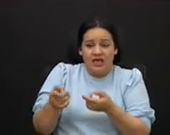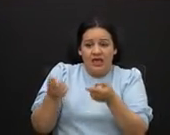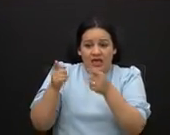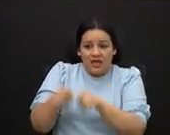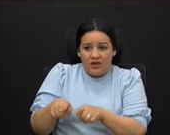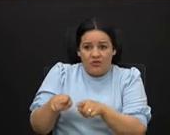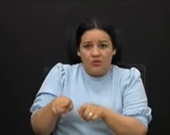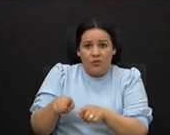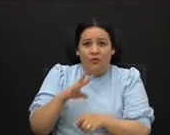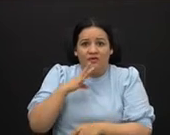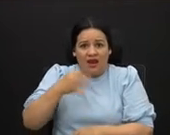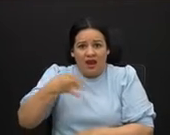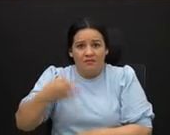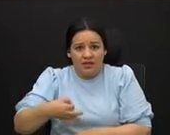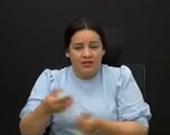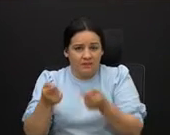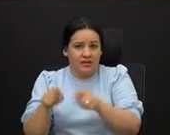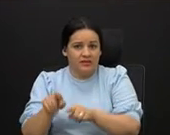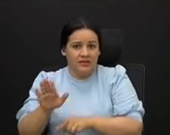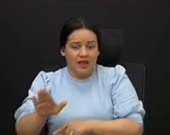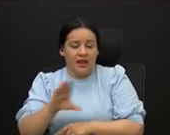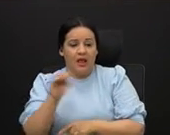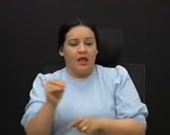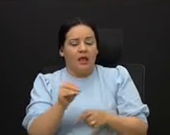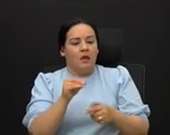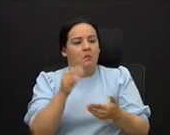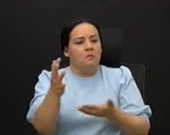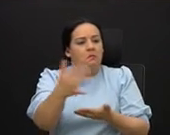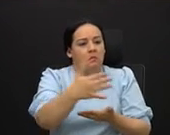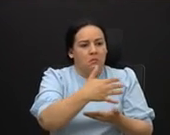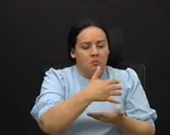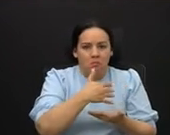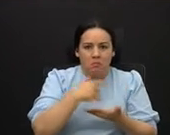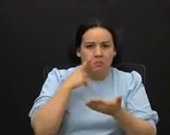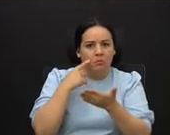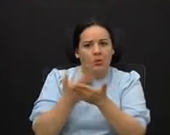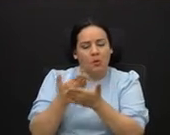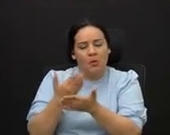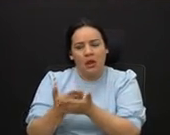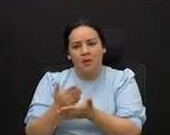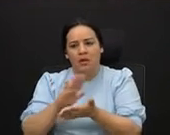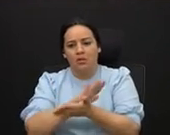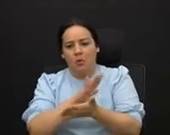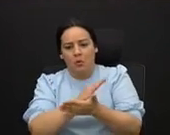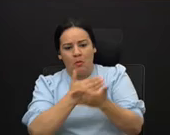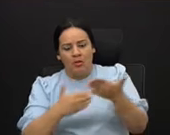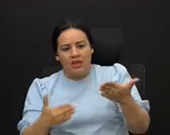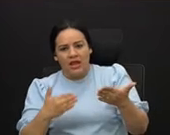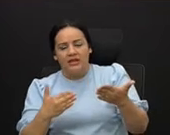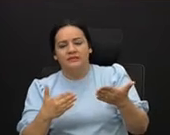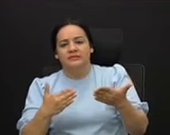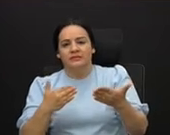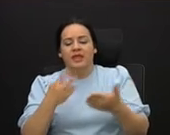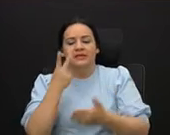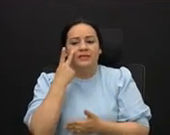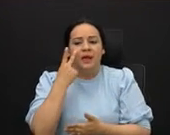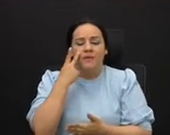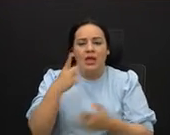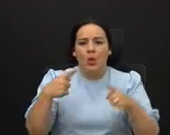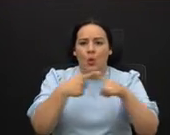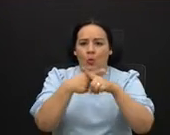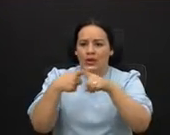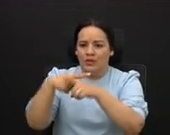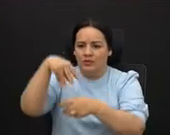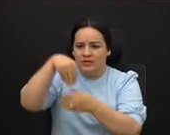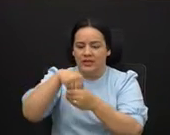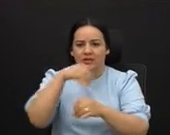Durante la investigación y con el elenco de pruebas documentales y testimoniales presentadas, se evidencia conflictos internos en la institución